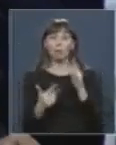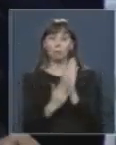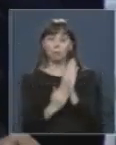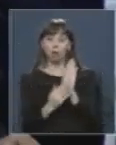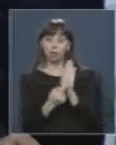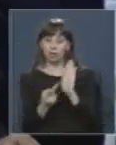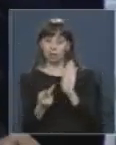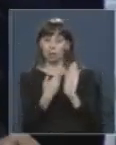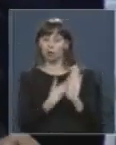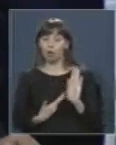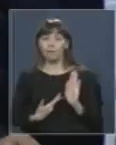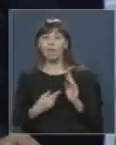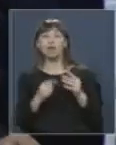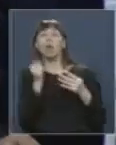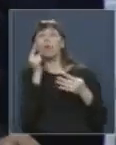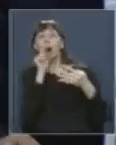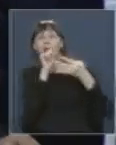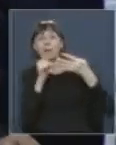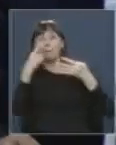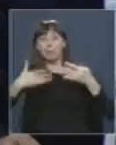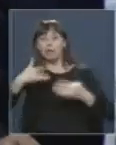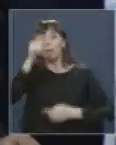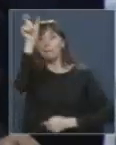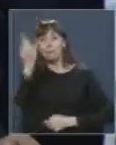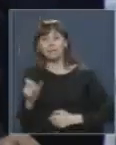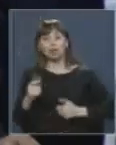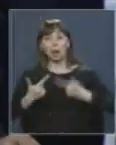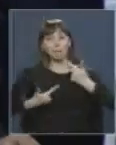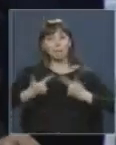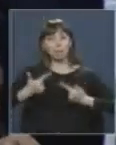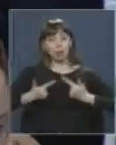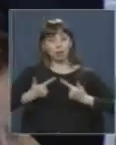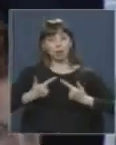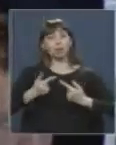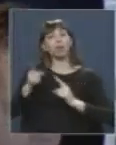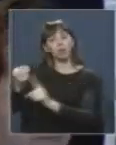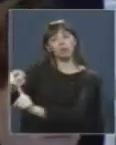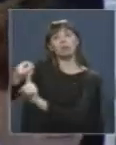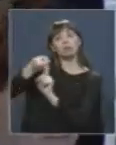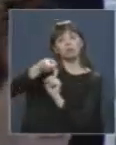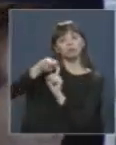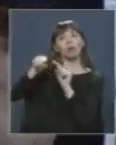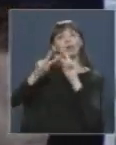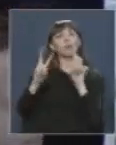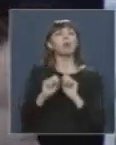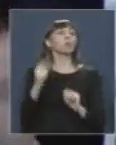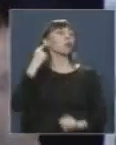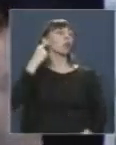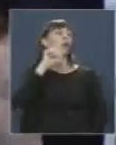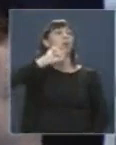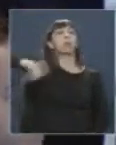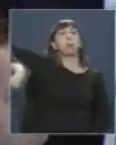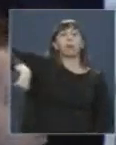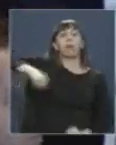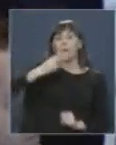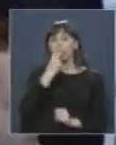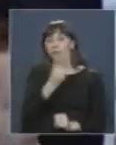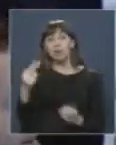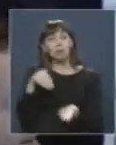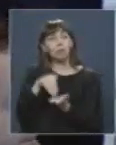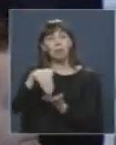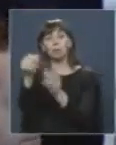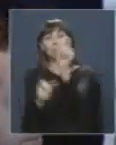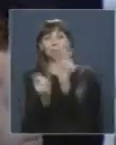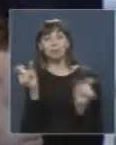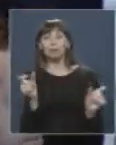las prioridades de gobierno y más aún los políticos deben tomar en consideración este tema. No nos puede quedar ajena la realidad de miles de personas que